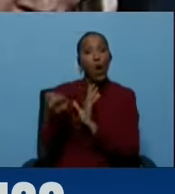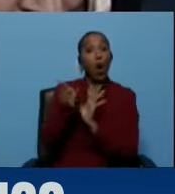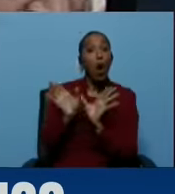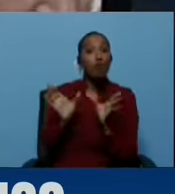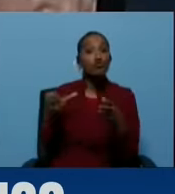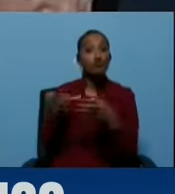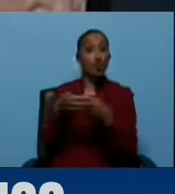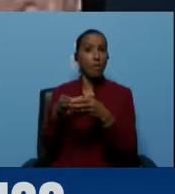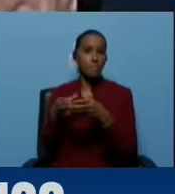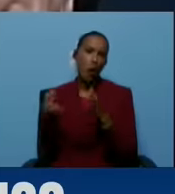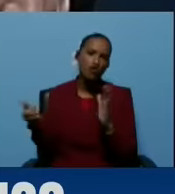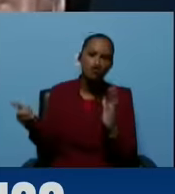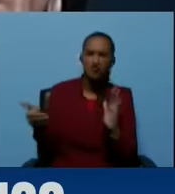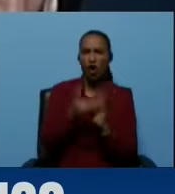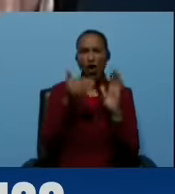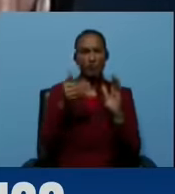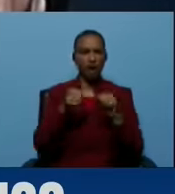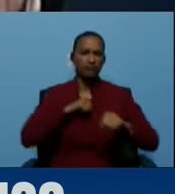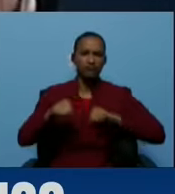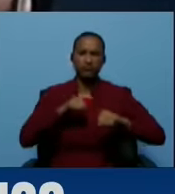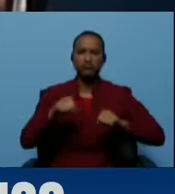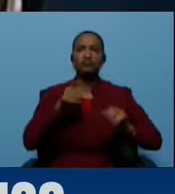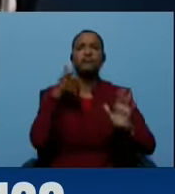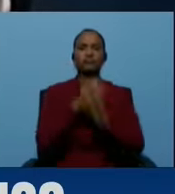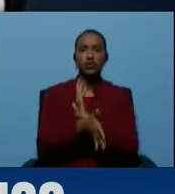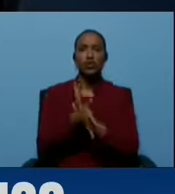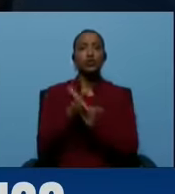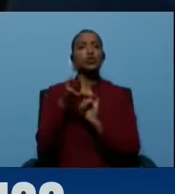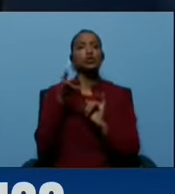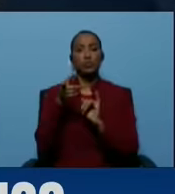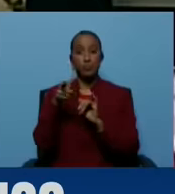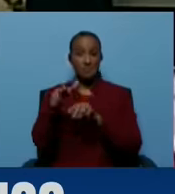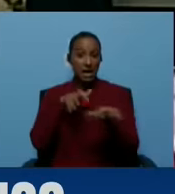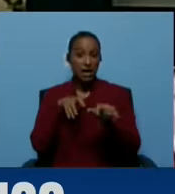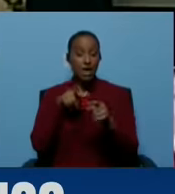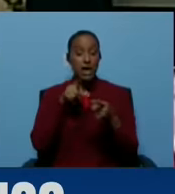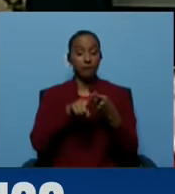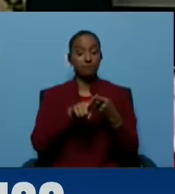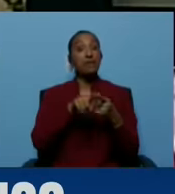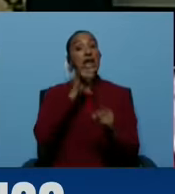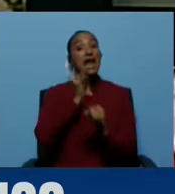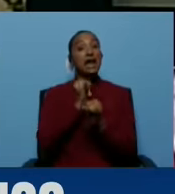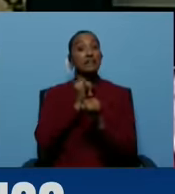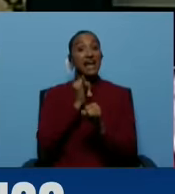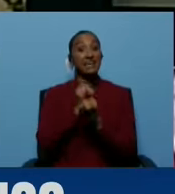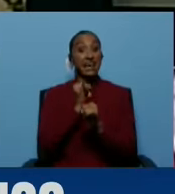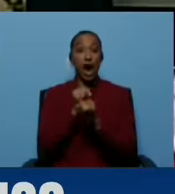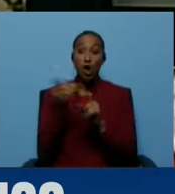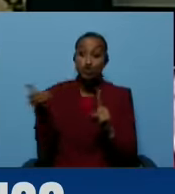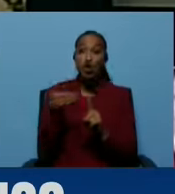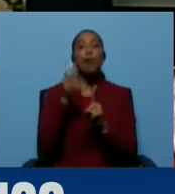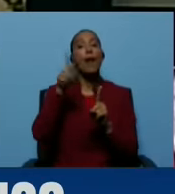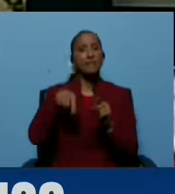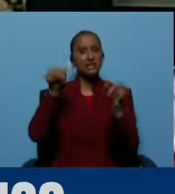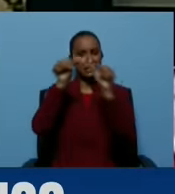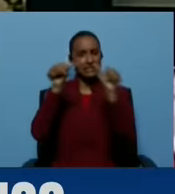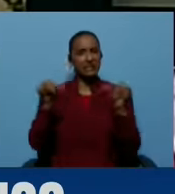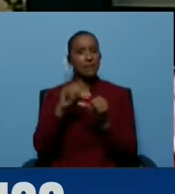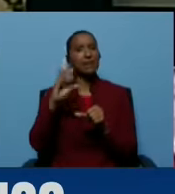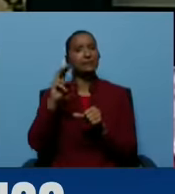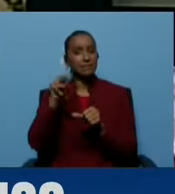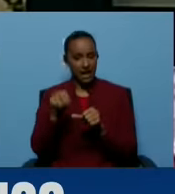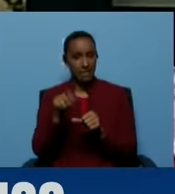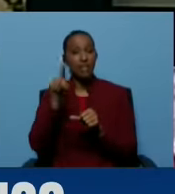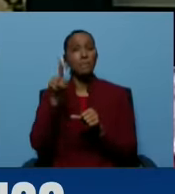masivo, generado por el ataque cibernético masivo, pero también acudió al Tribunal Supremo de